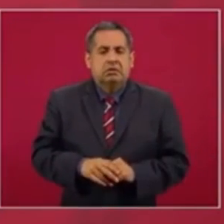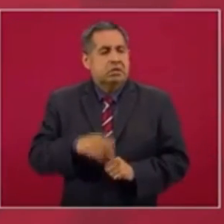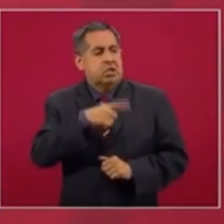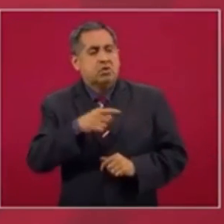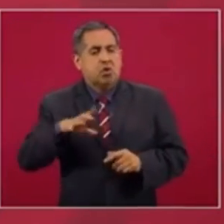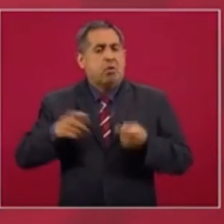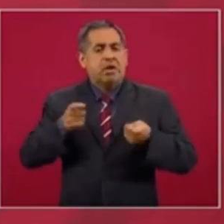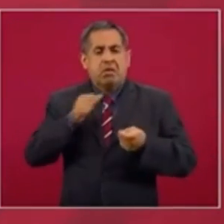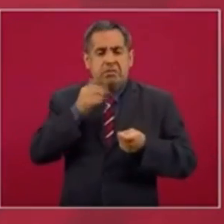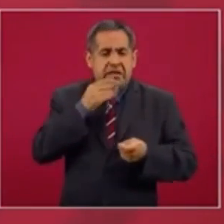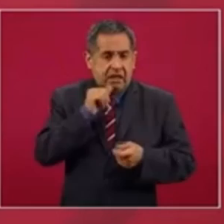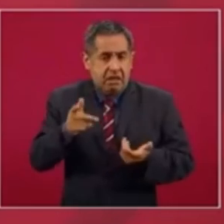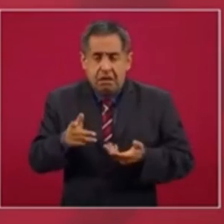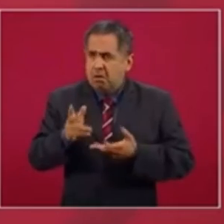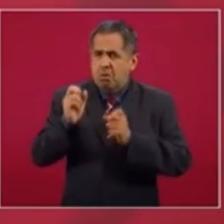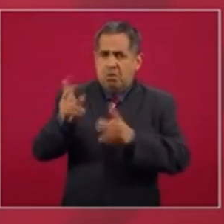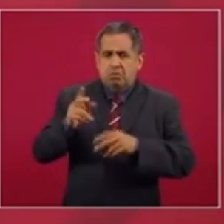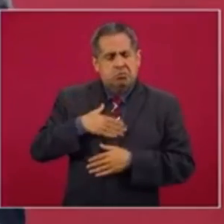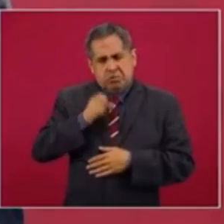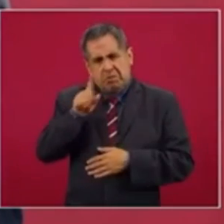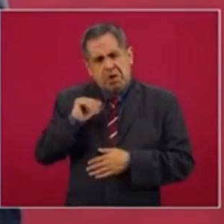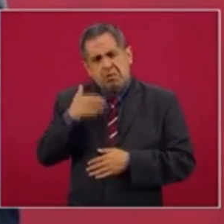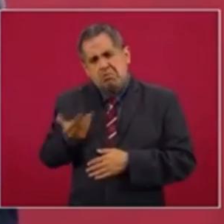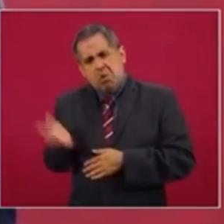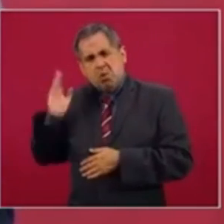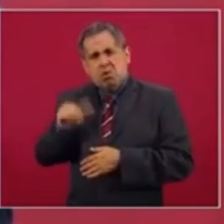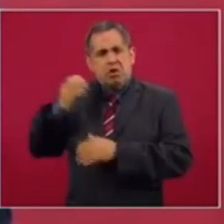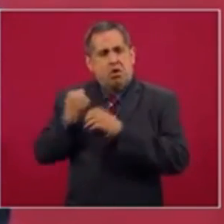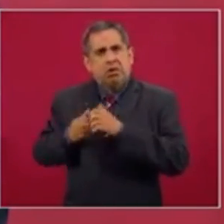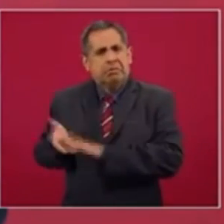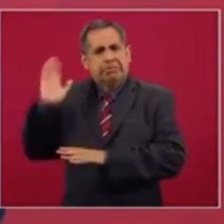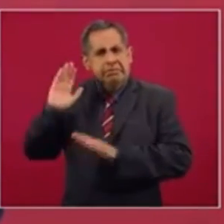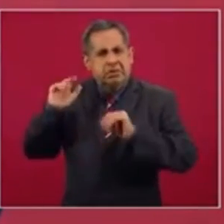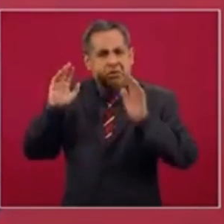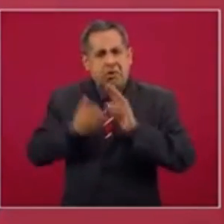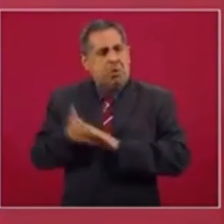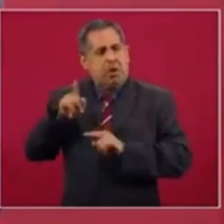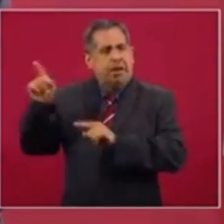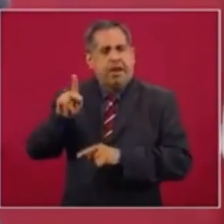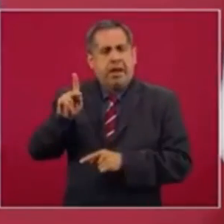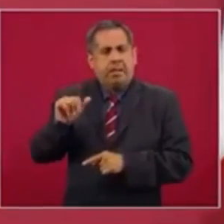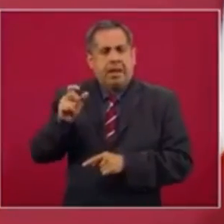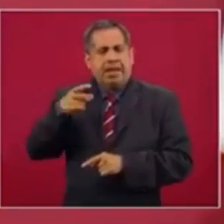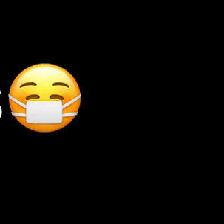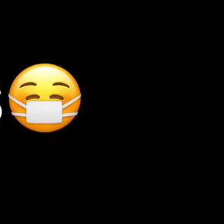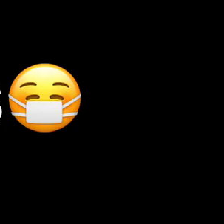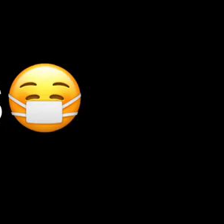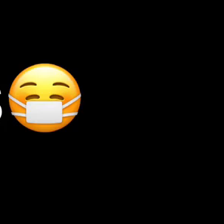gobernado bien, vamos a otra cosa, mariposa, a Palenque, Chiapas.